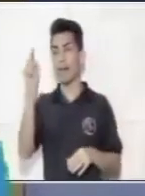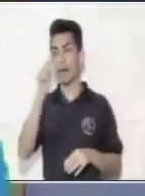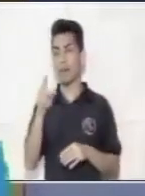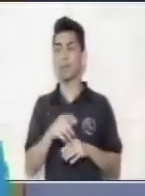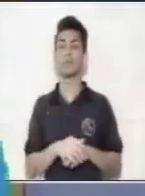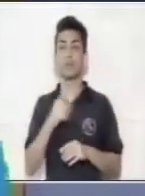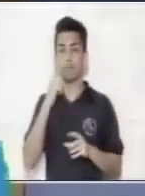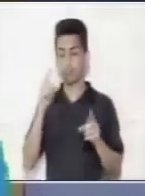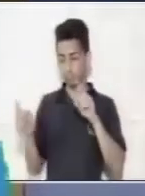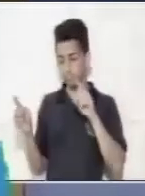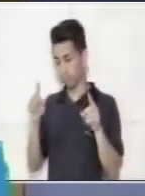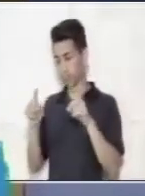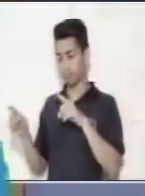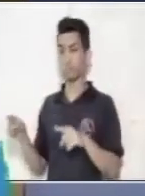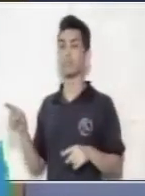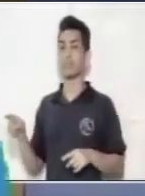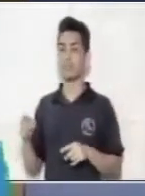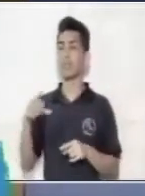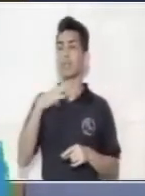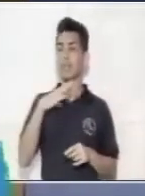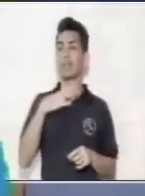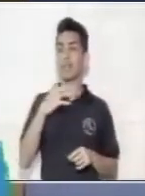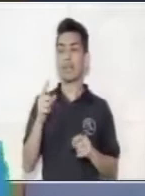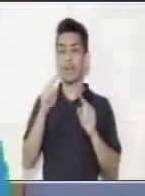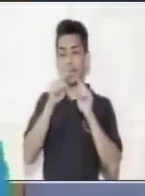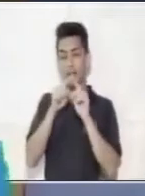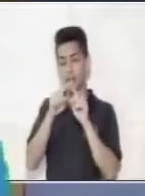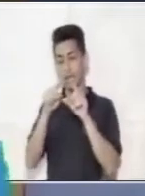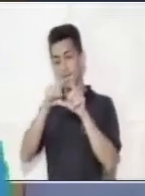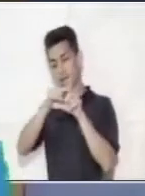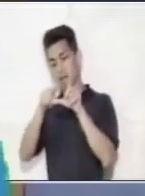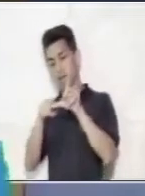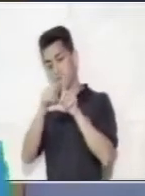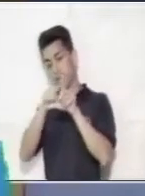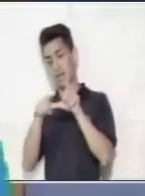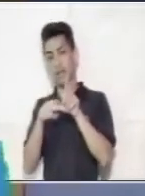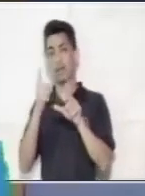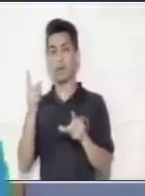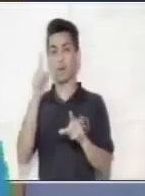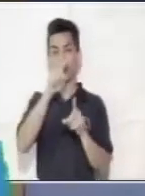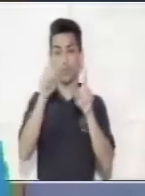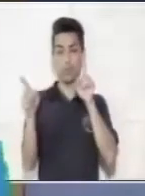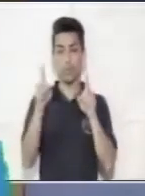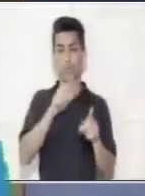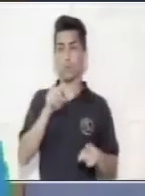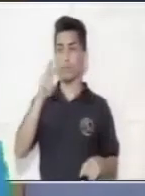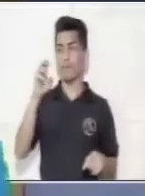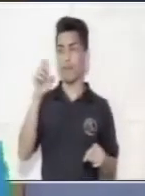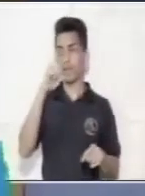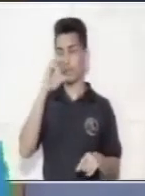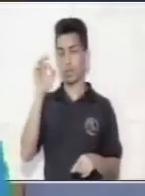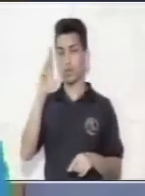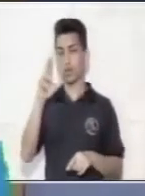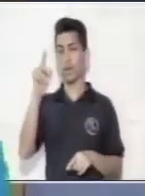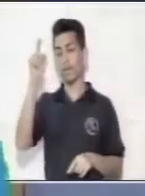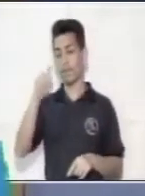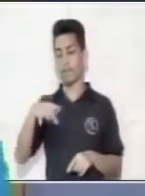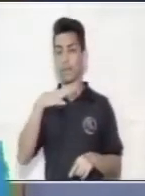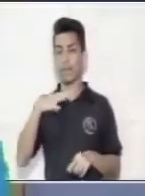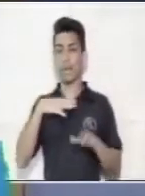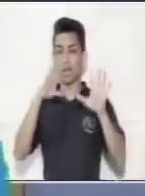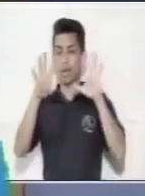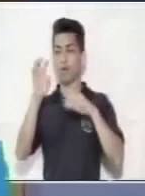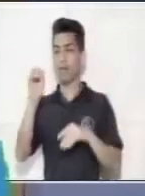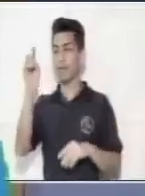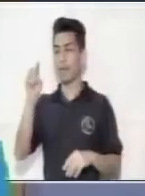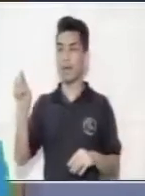podemos observar acá que hay un ángulo entre uno y otro vector de 90